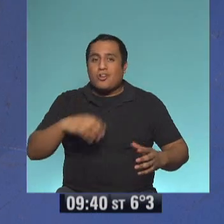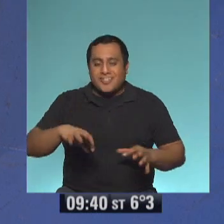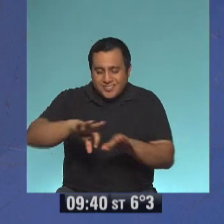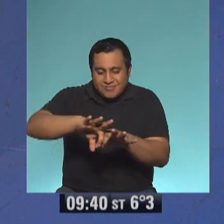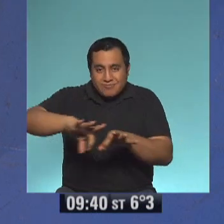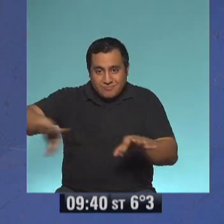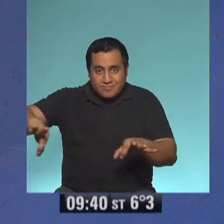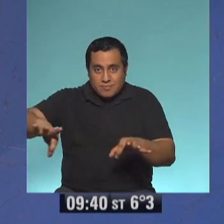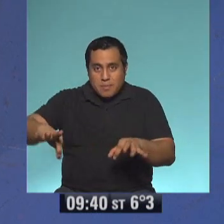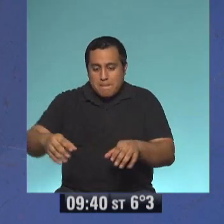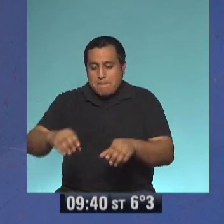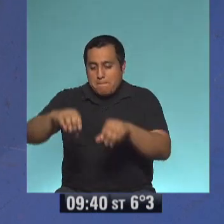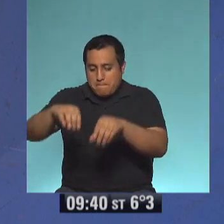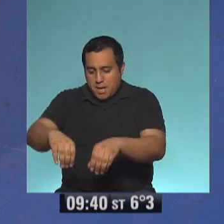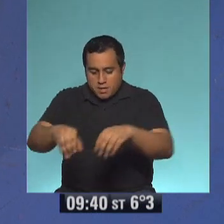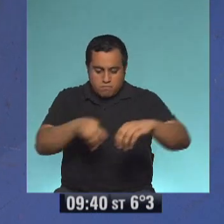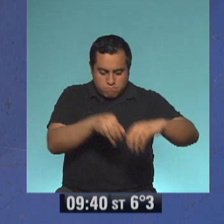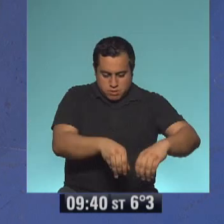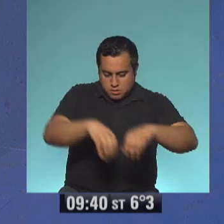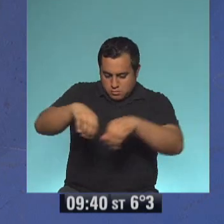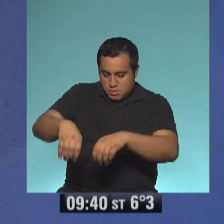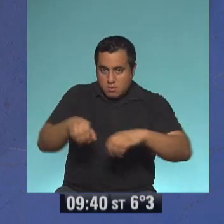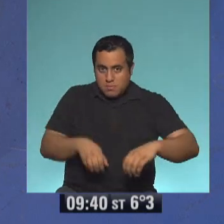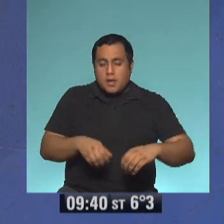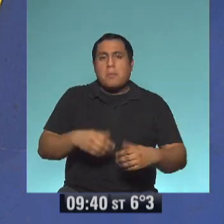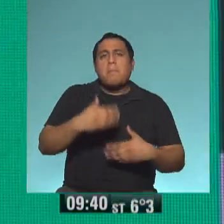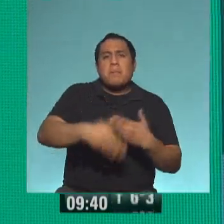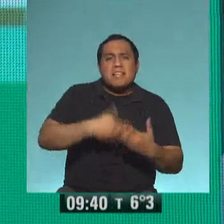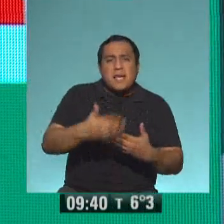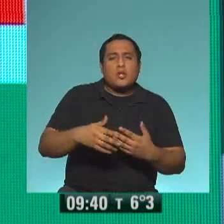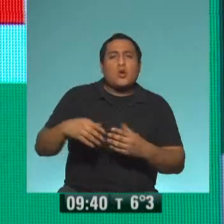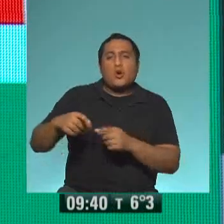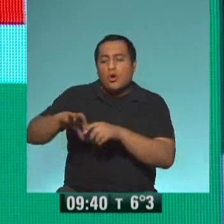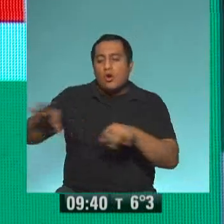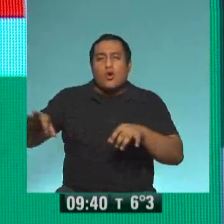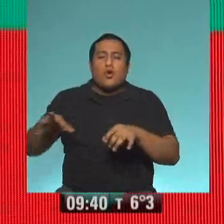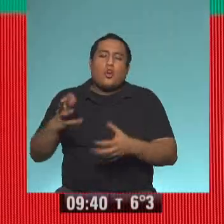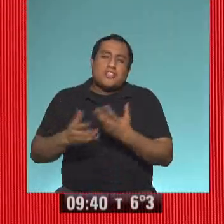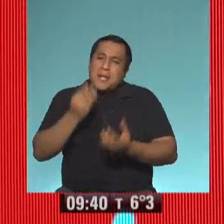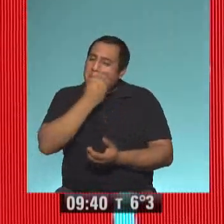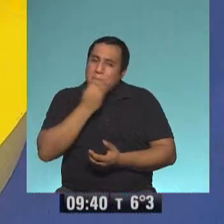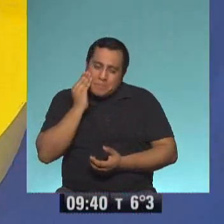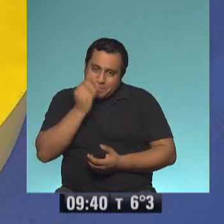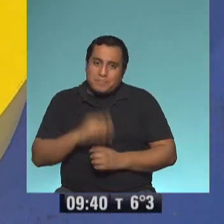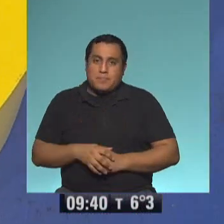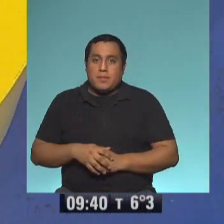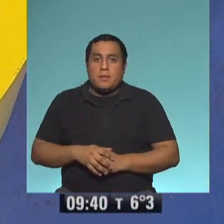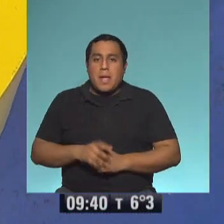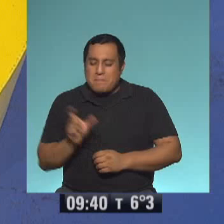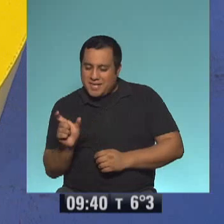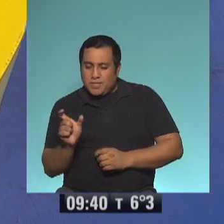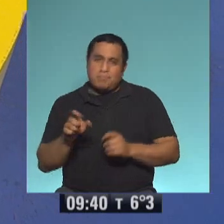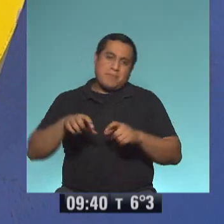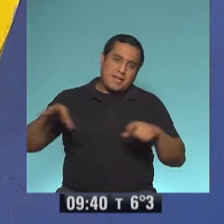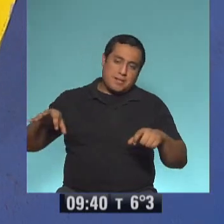que los pegamos por abajo. Que son los rollitos de cocina que habías pedido. Los rollitos de cocina o de papel higiénico también, los más chiquititos. Que es más cortito. Claro. Y tenemos